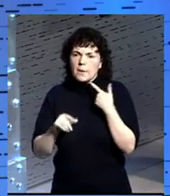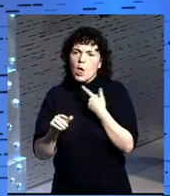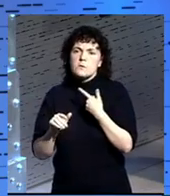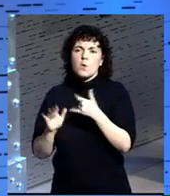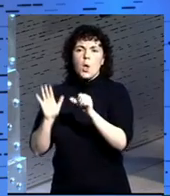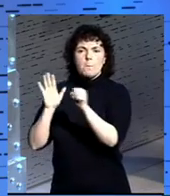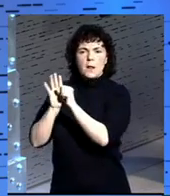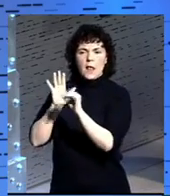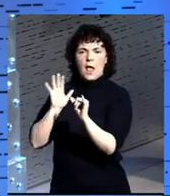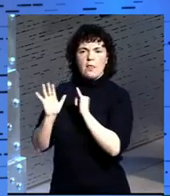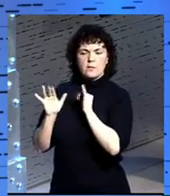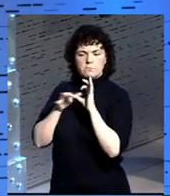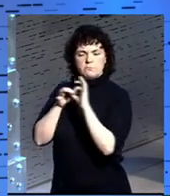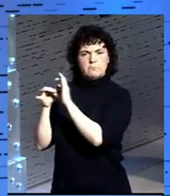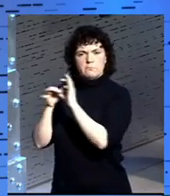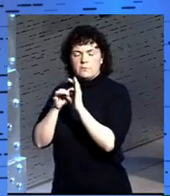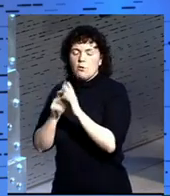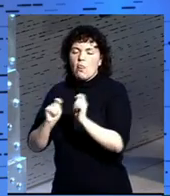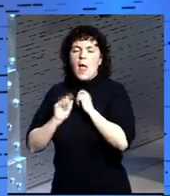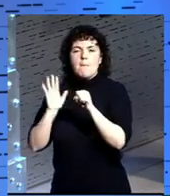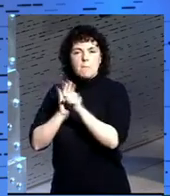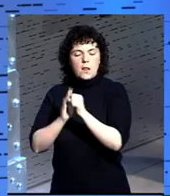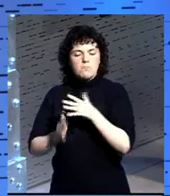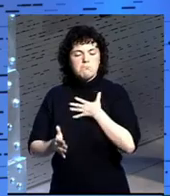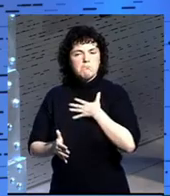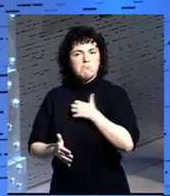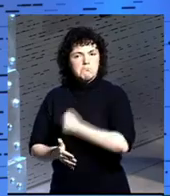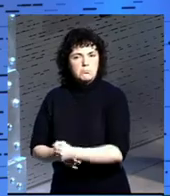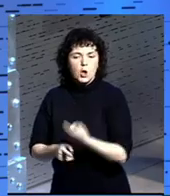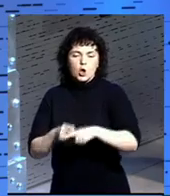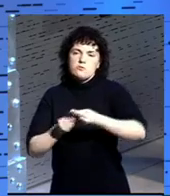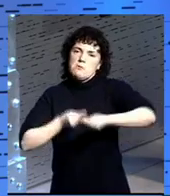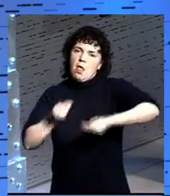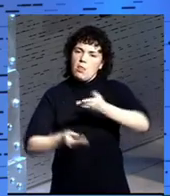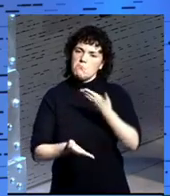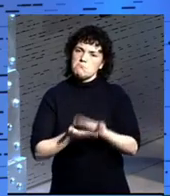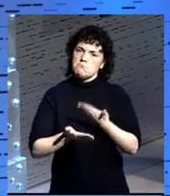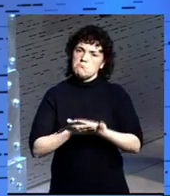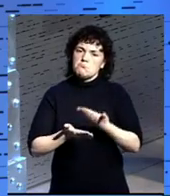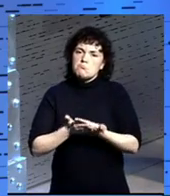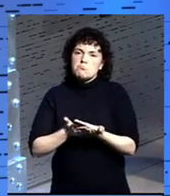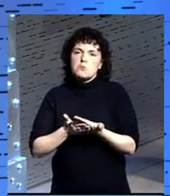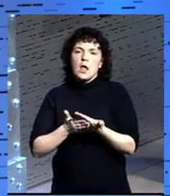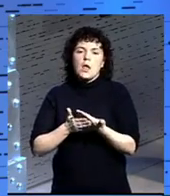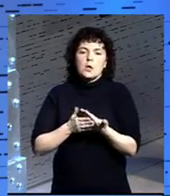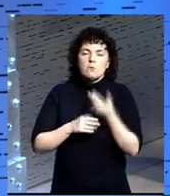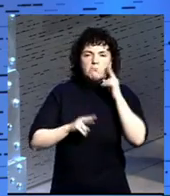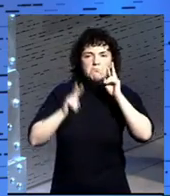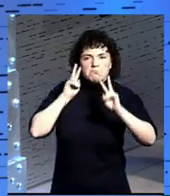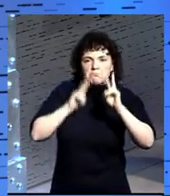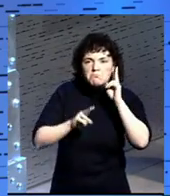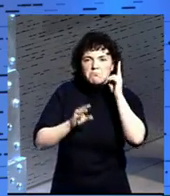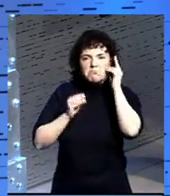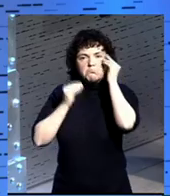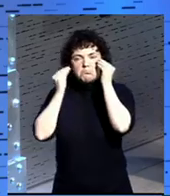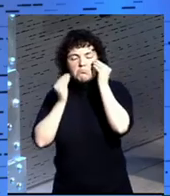que ha permitido que la marca se atreva a hacer cosas, a manifestarse con aristas o con visiones con las